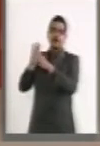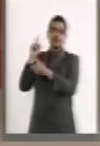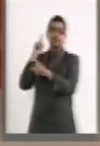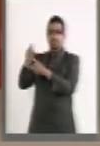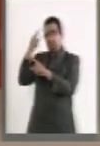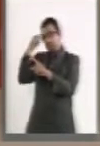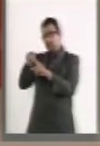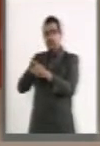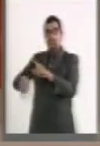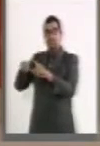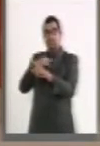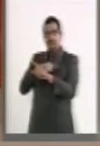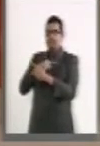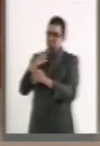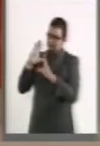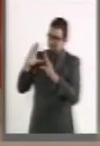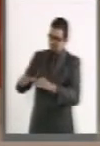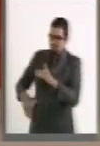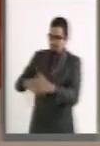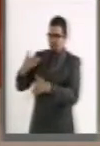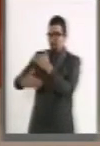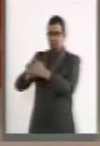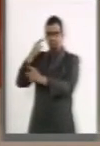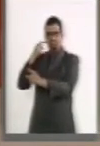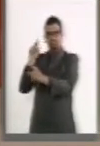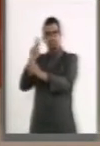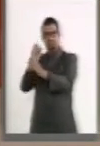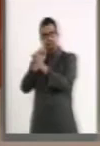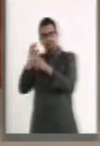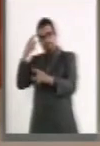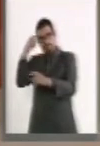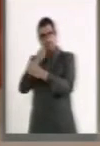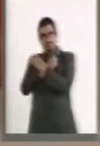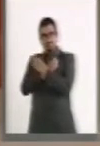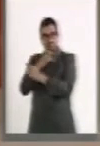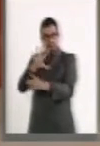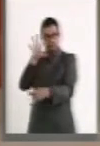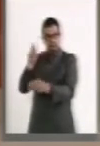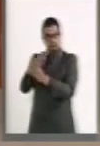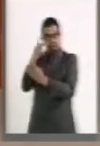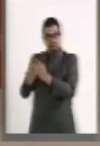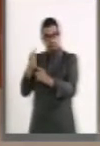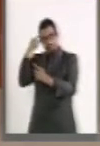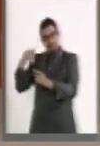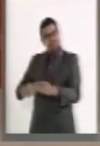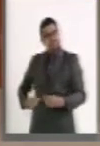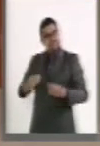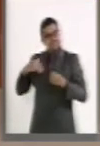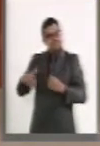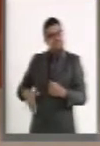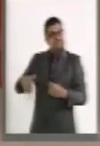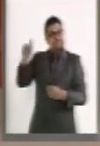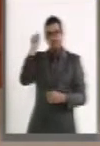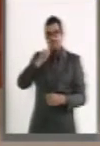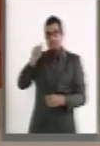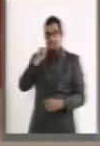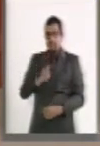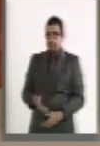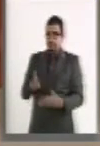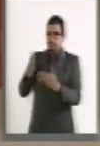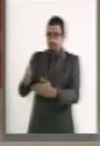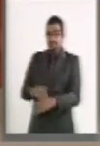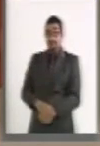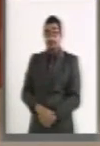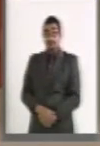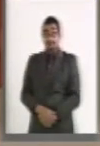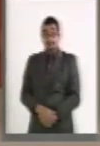unas etapas determinadas, a una mayor visión de la educación como proyecto vital a lo largo de toda la vida. Partimos de entender